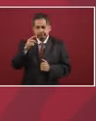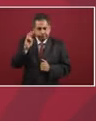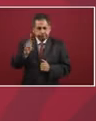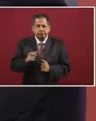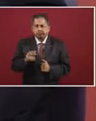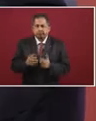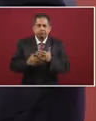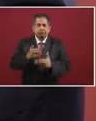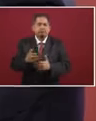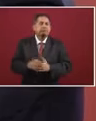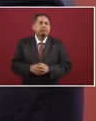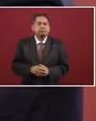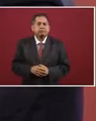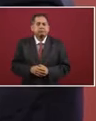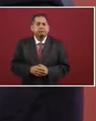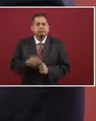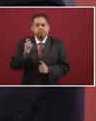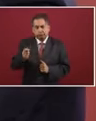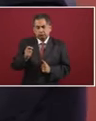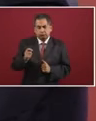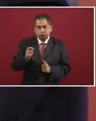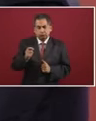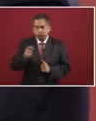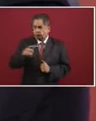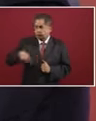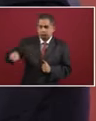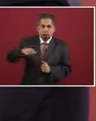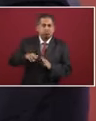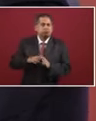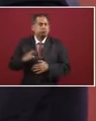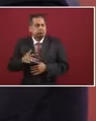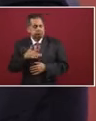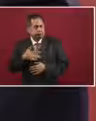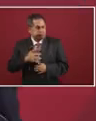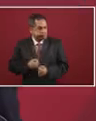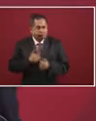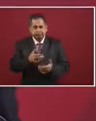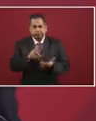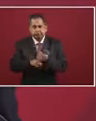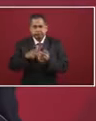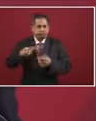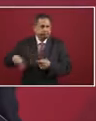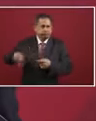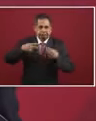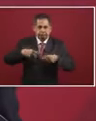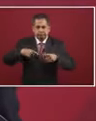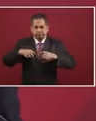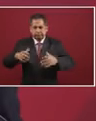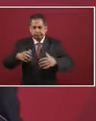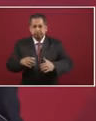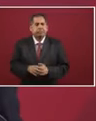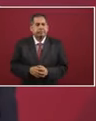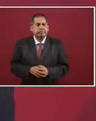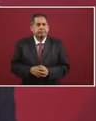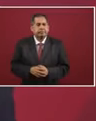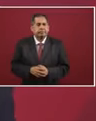realmente se exprese el sentir de los ciudadanos. Entonces